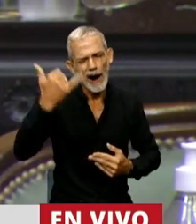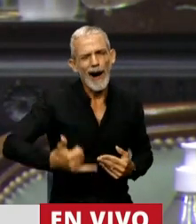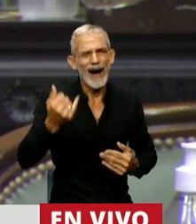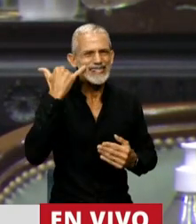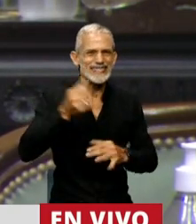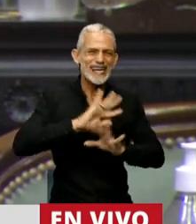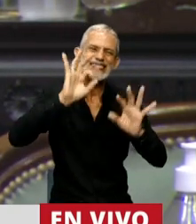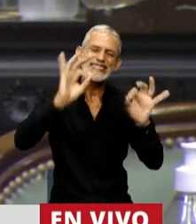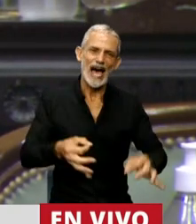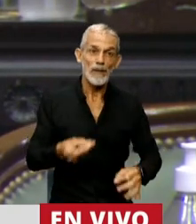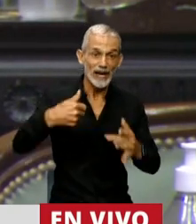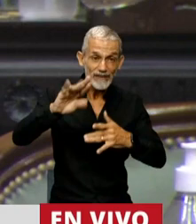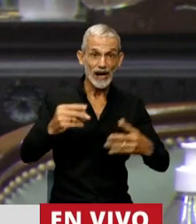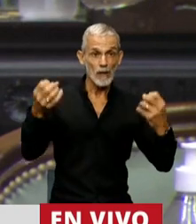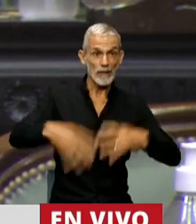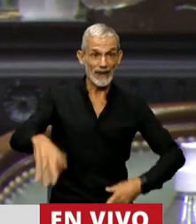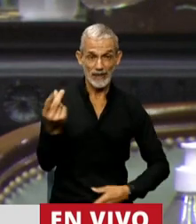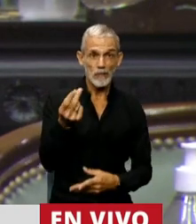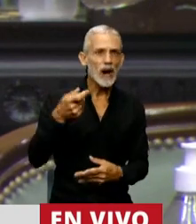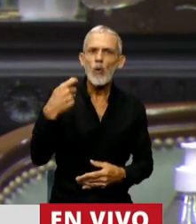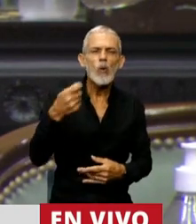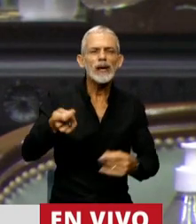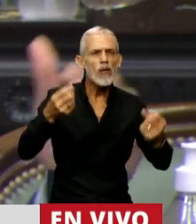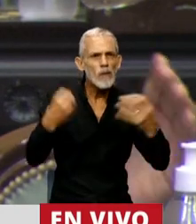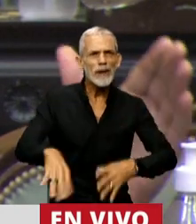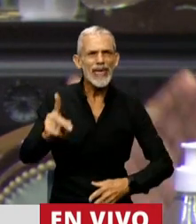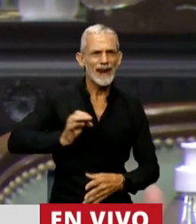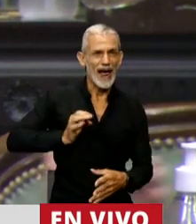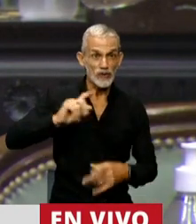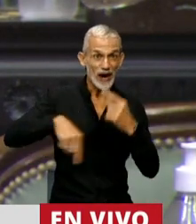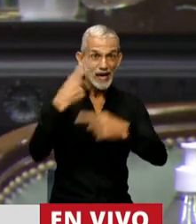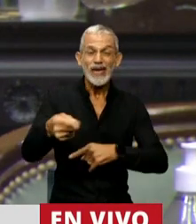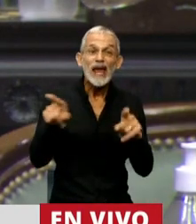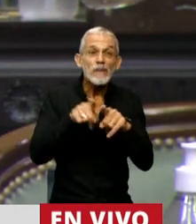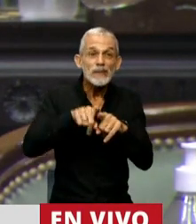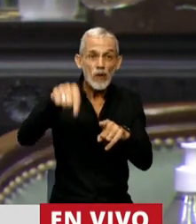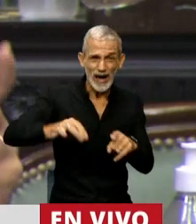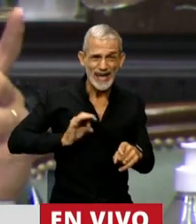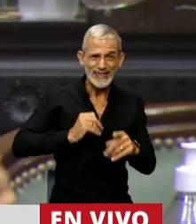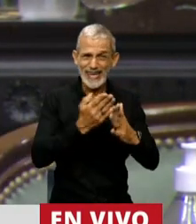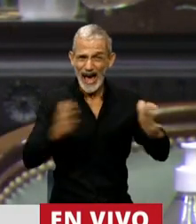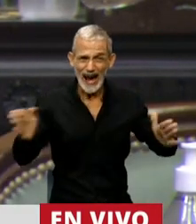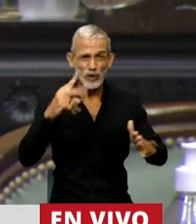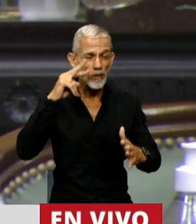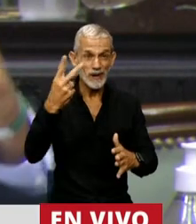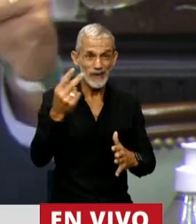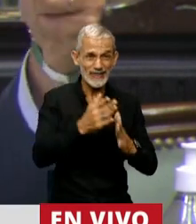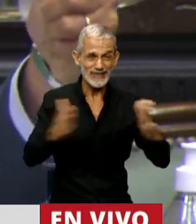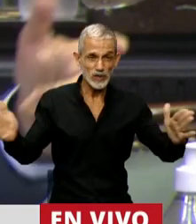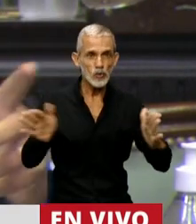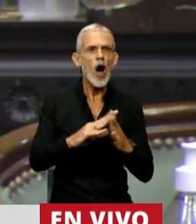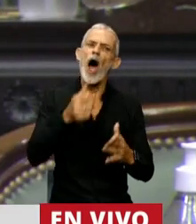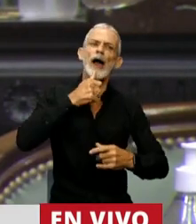ante la evidencia que van a perder y muchísimo los jubilados el año que viene, como perdieron este año, diciendo que bueno, que se dieron